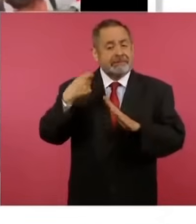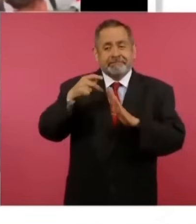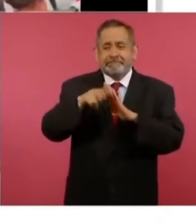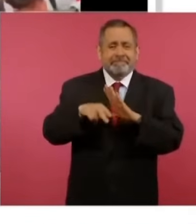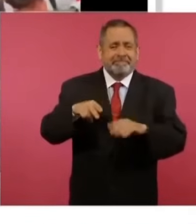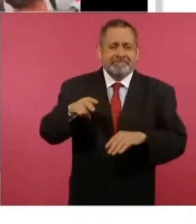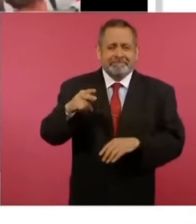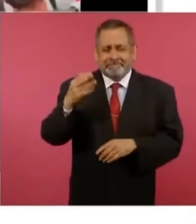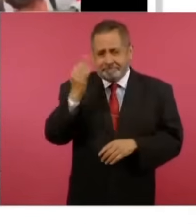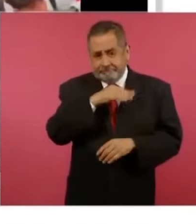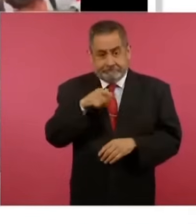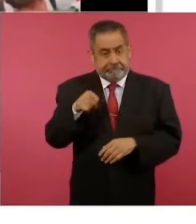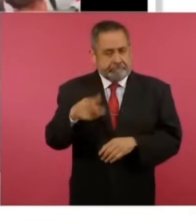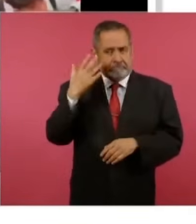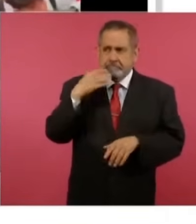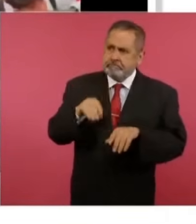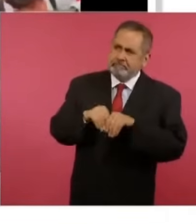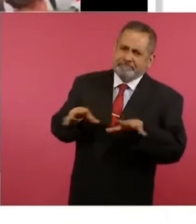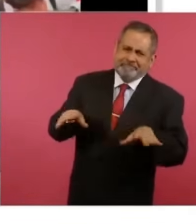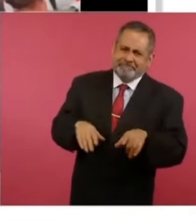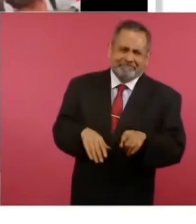aunque este circuló mucho.